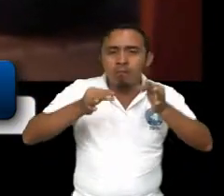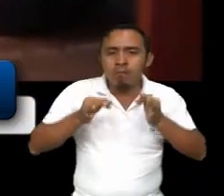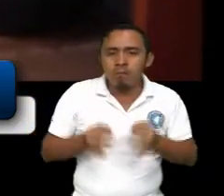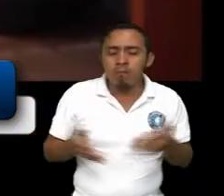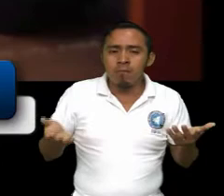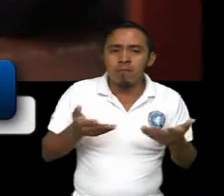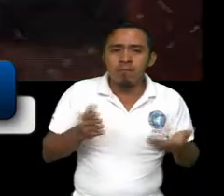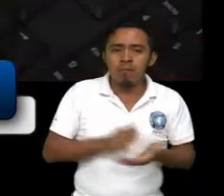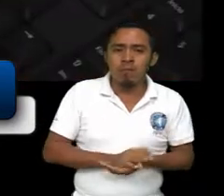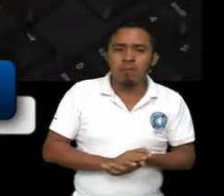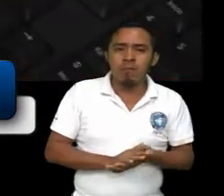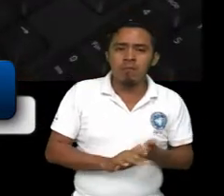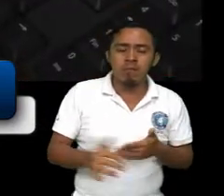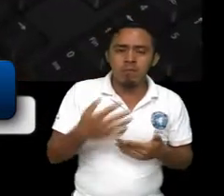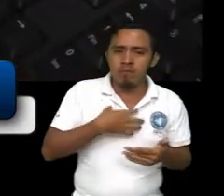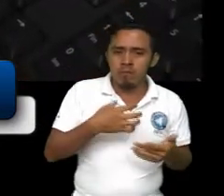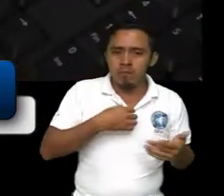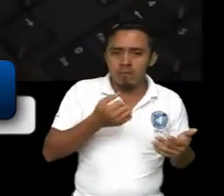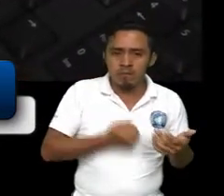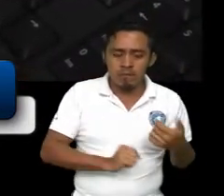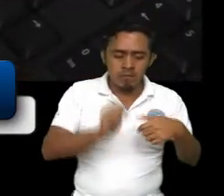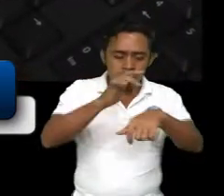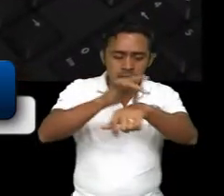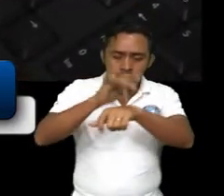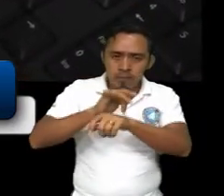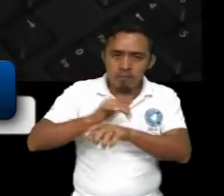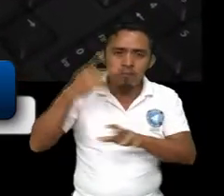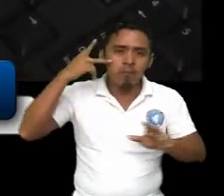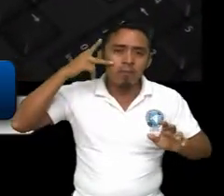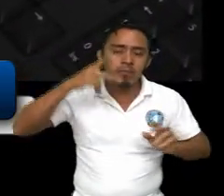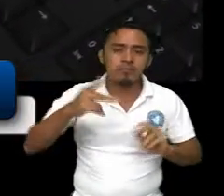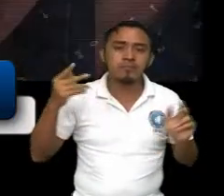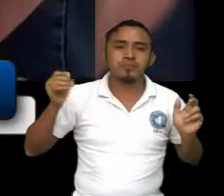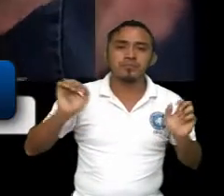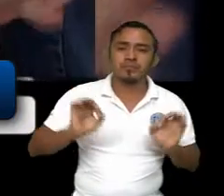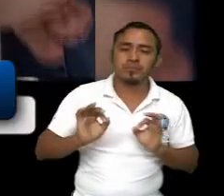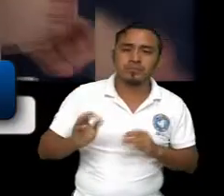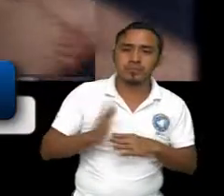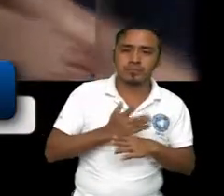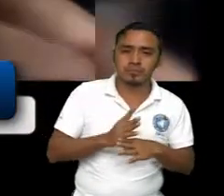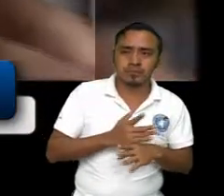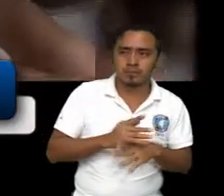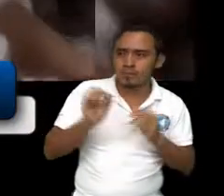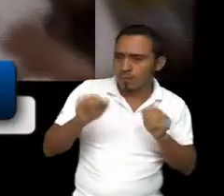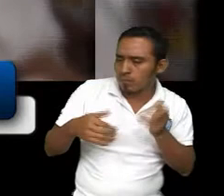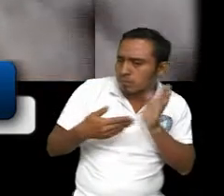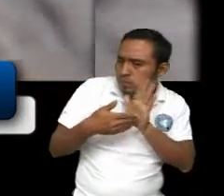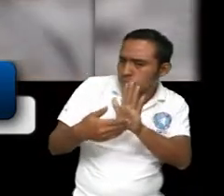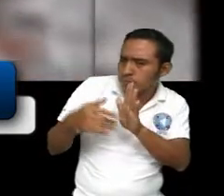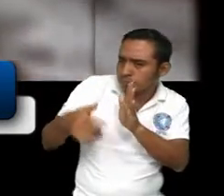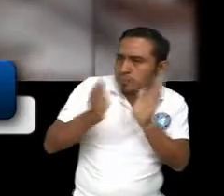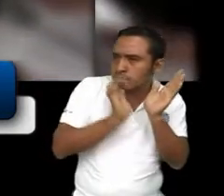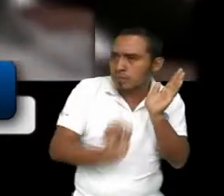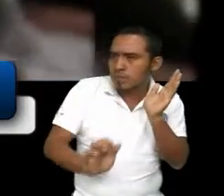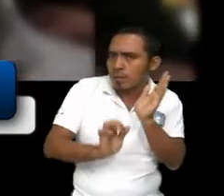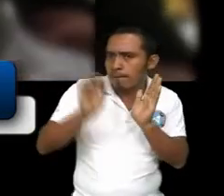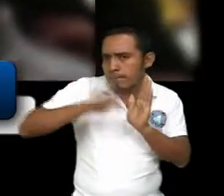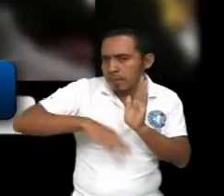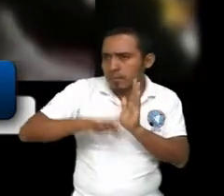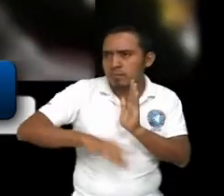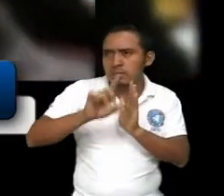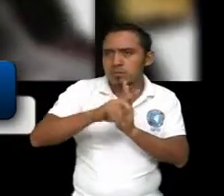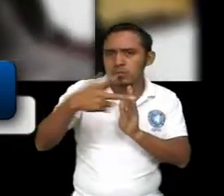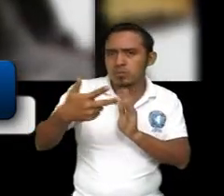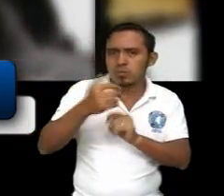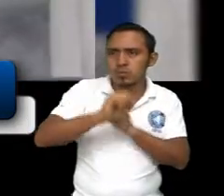cómo son nuestros hijos tocarlos cual pararlos para poder hacer una diferencia puede presentarse en niños menores de 18 años lector